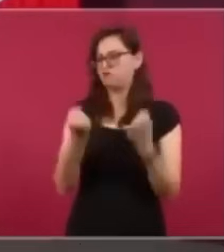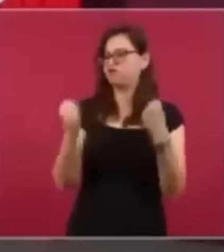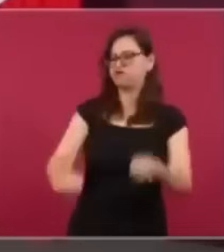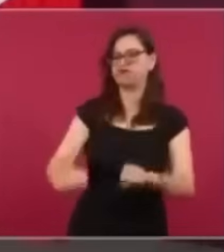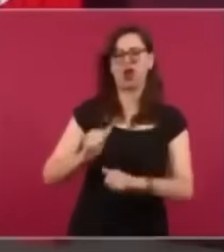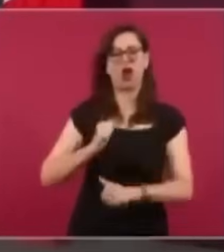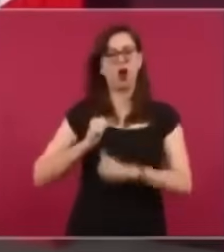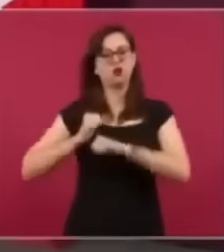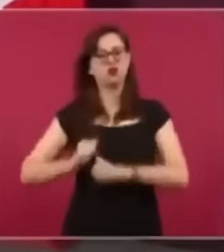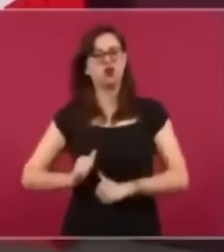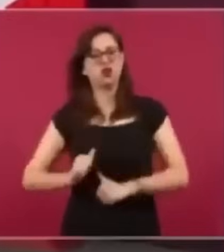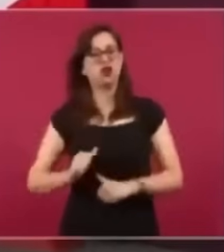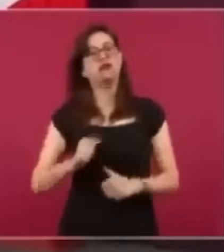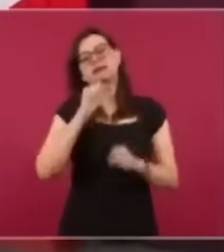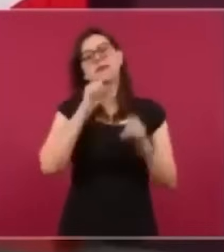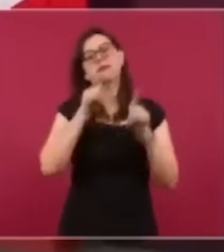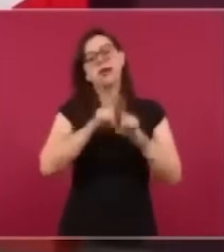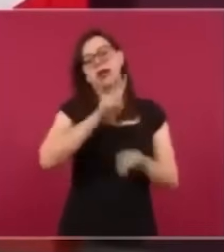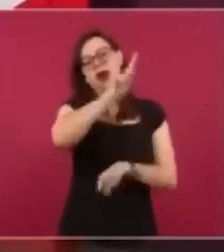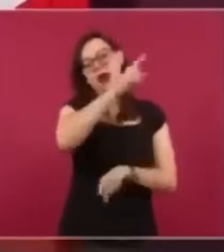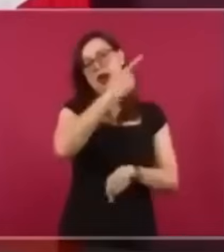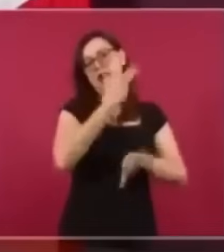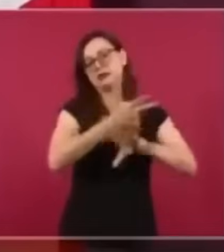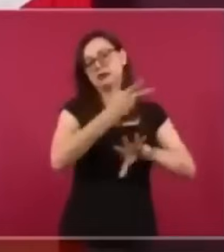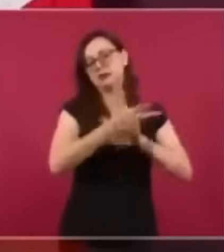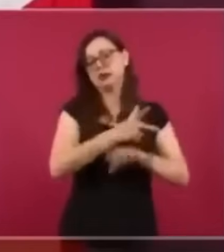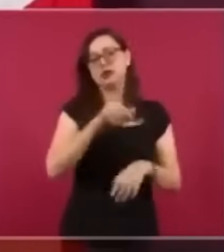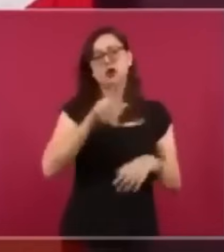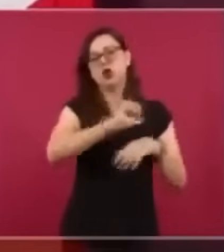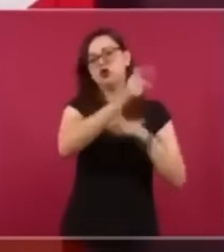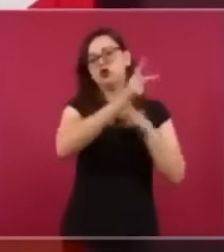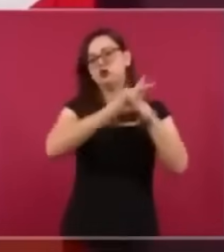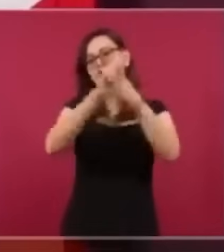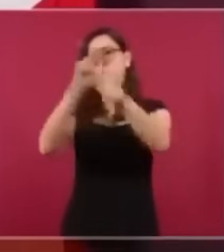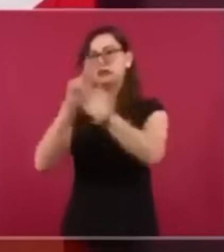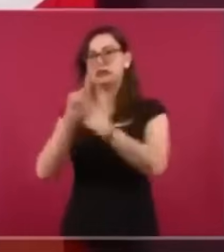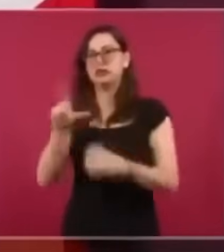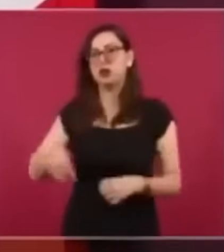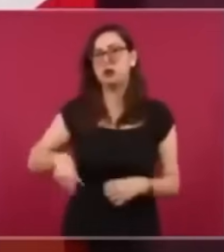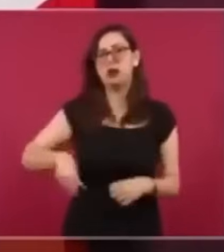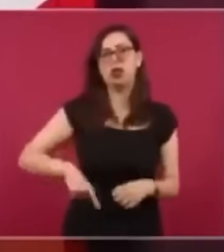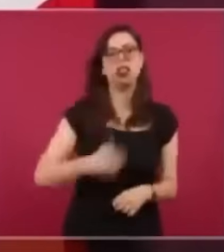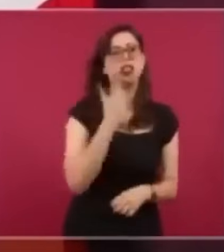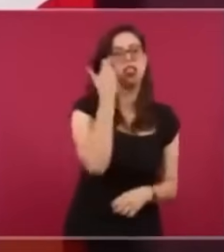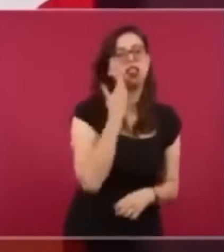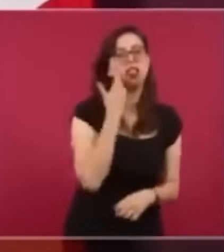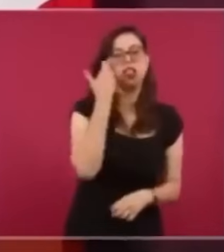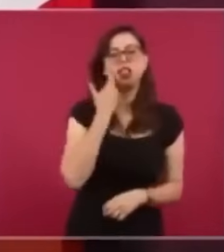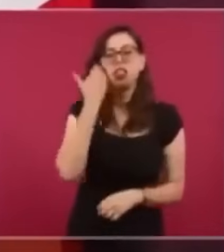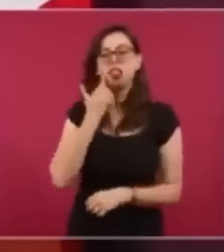en un grave problema a todos.